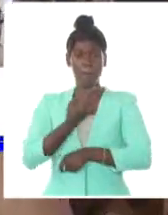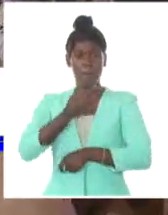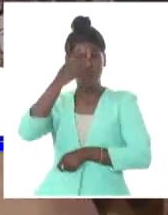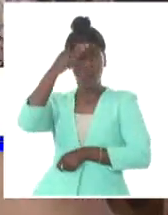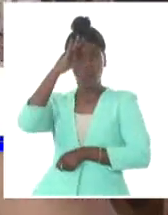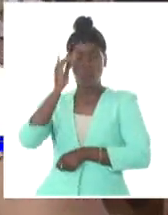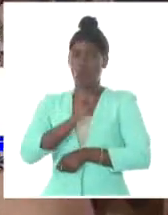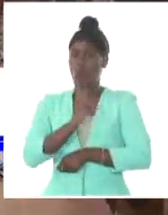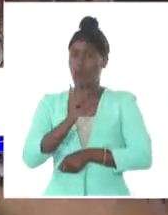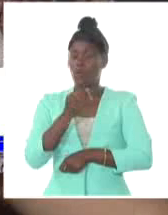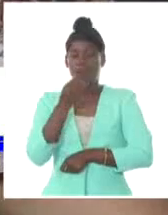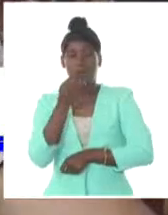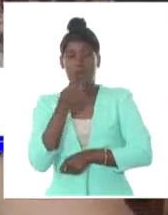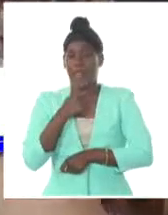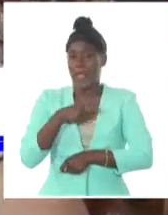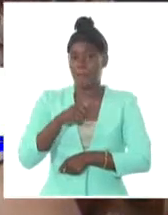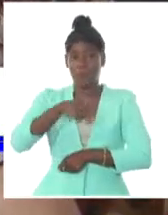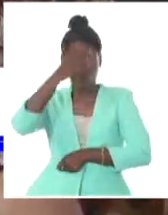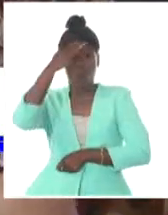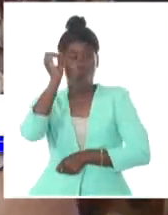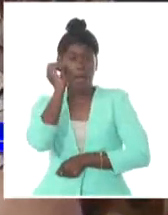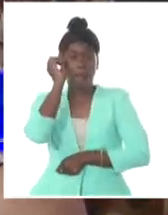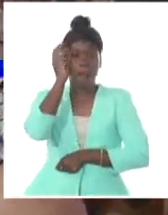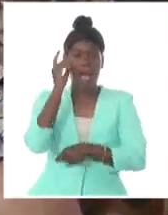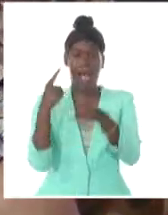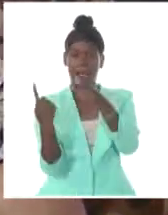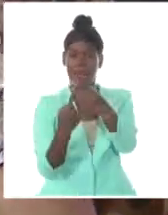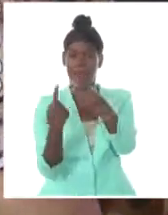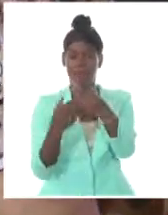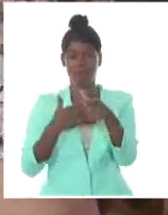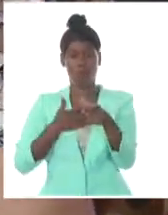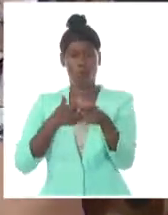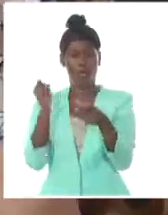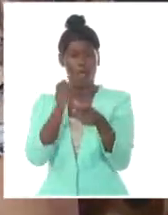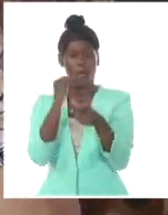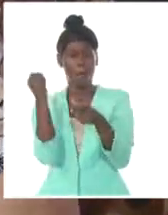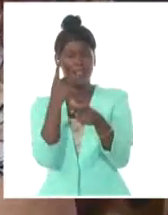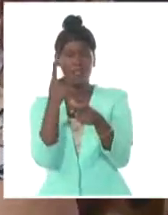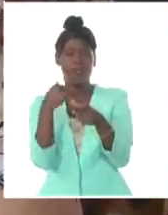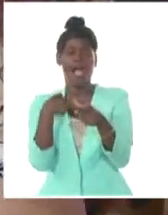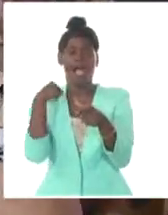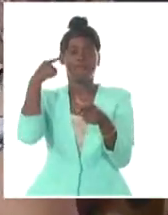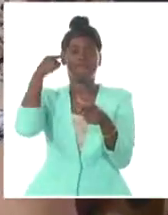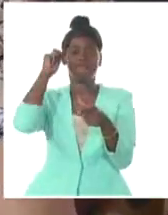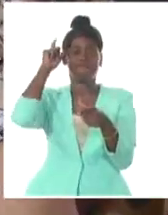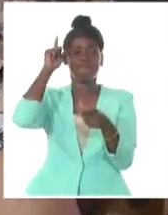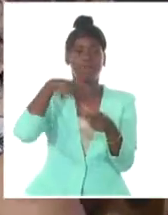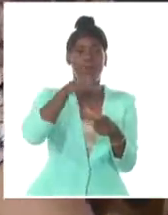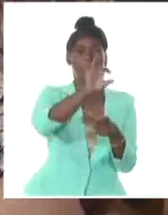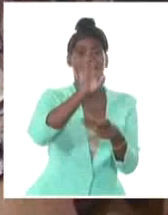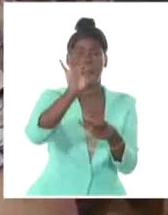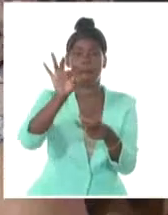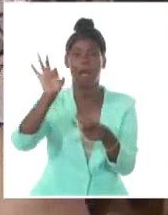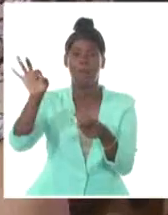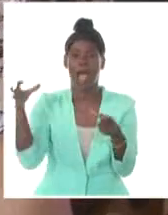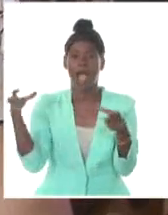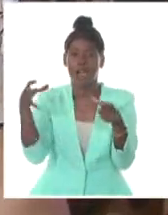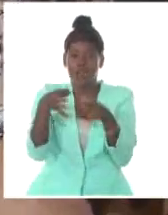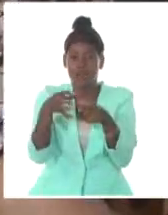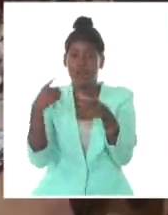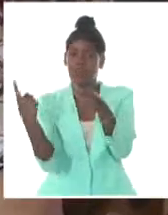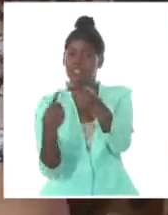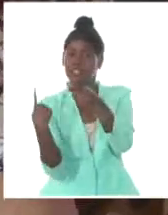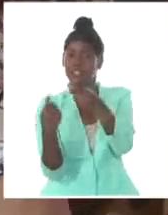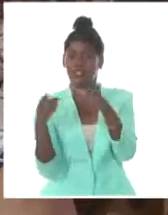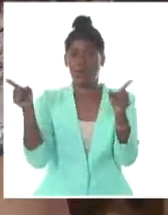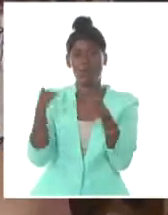disco, pues está el artista en vivo, están los derechos editoriales, está el tema de la participación en festivales, oportunidades que puede haber fuera